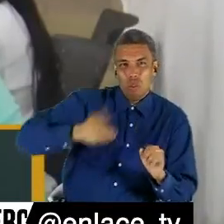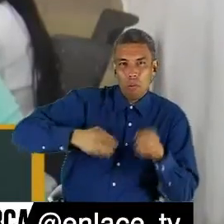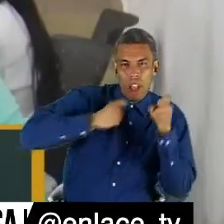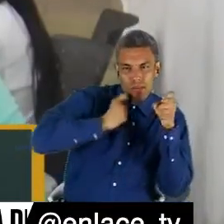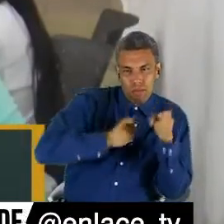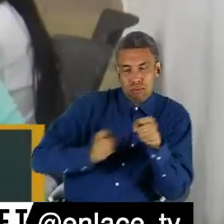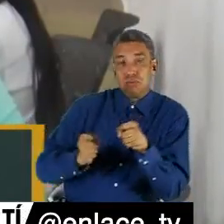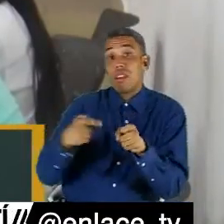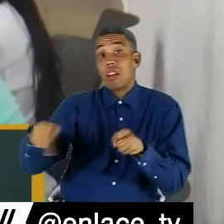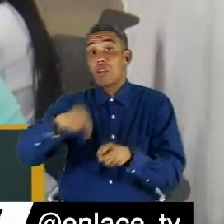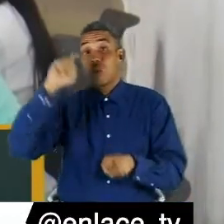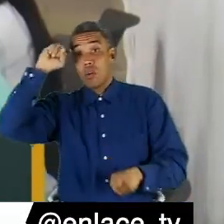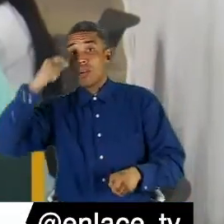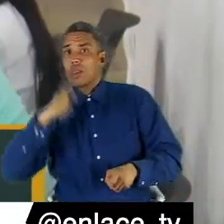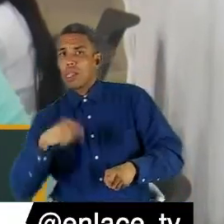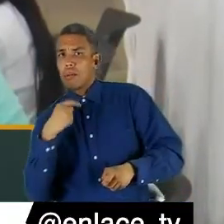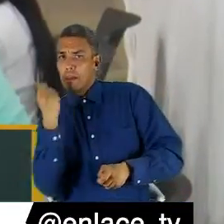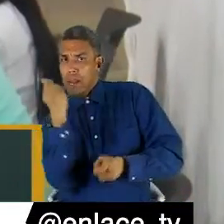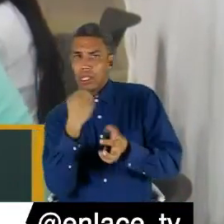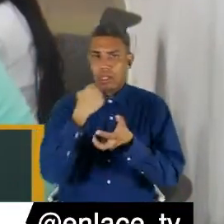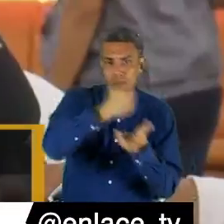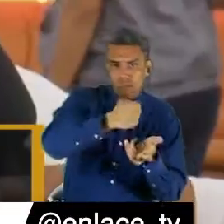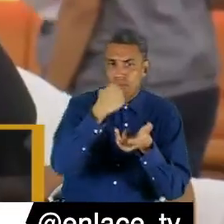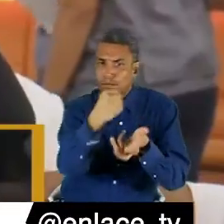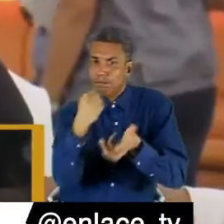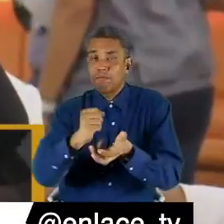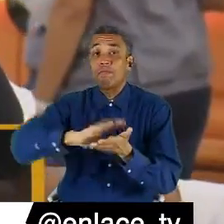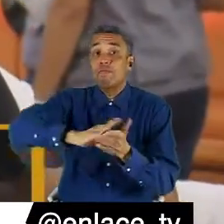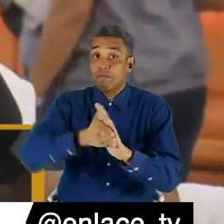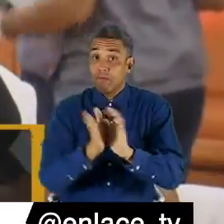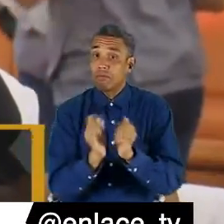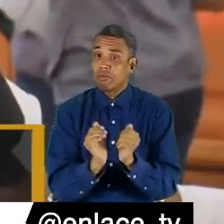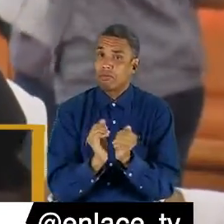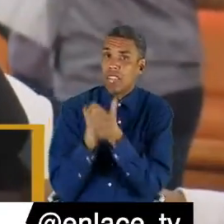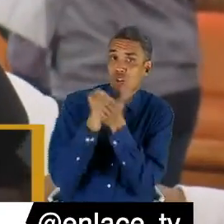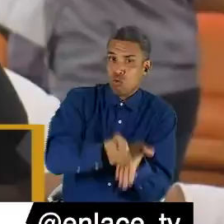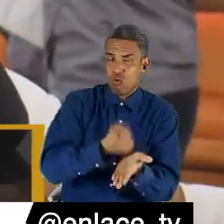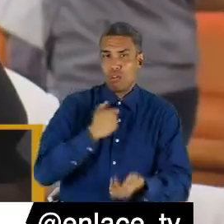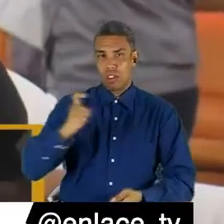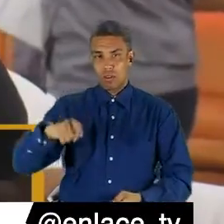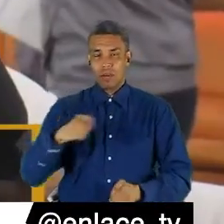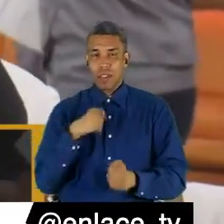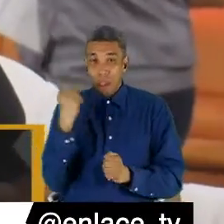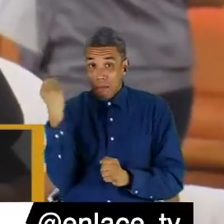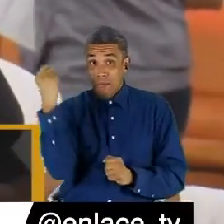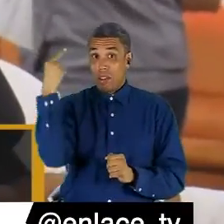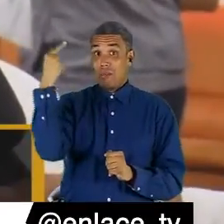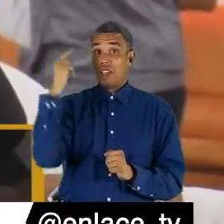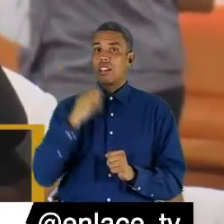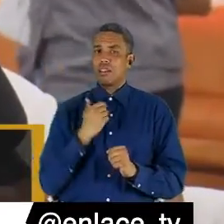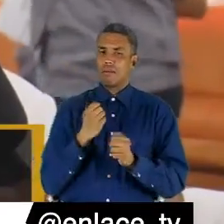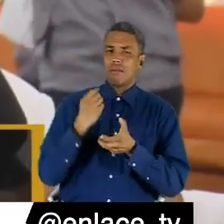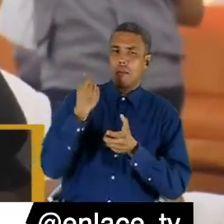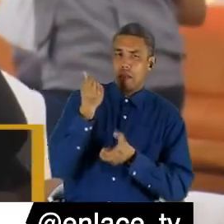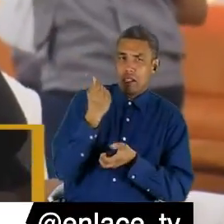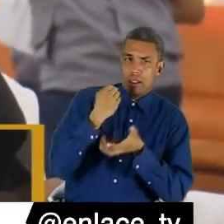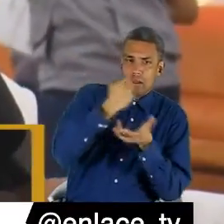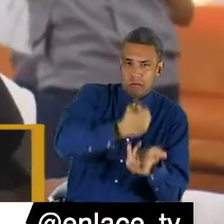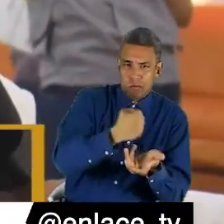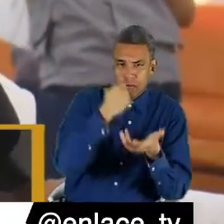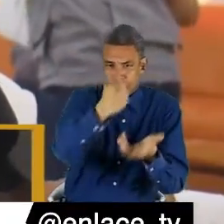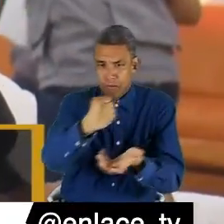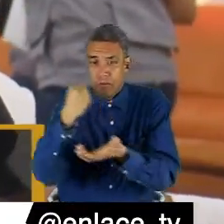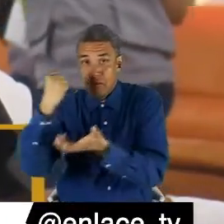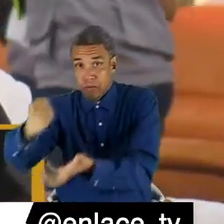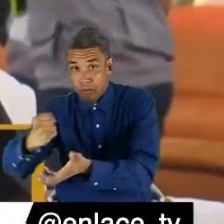de la unidad de víctimas, este proceso de indemnización continuará. Esta es la primera entrega. Les quiero también comentar que el jueves vamos a hacer